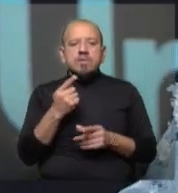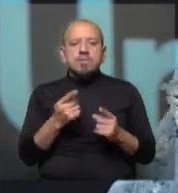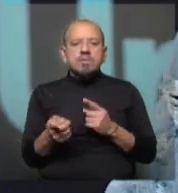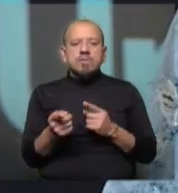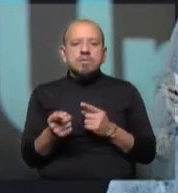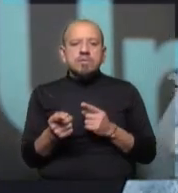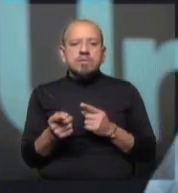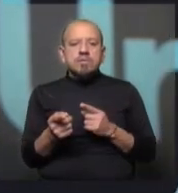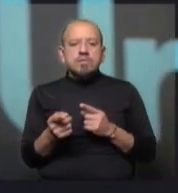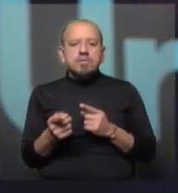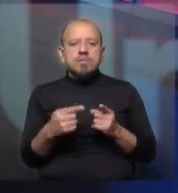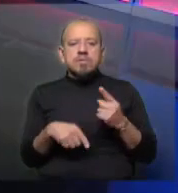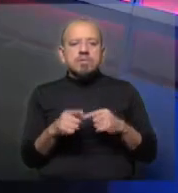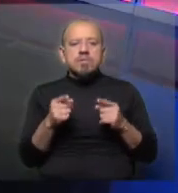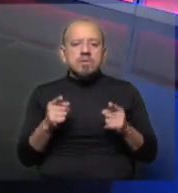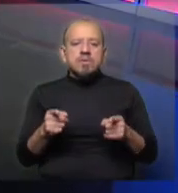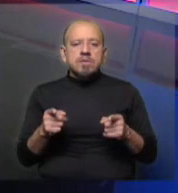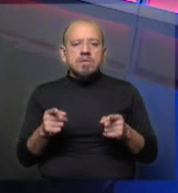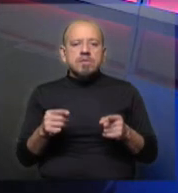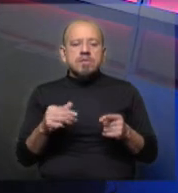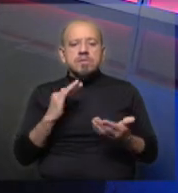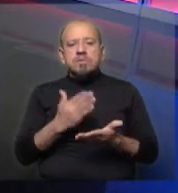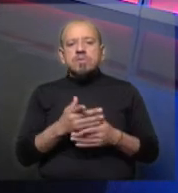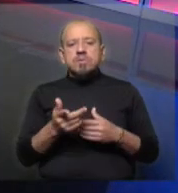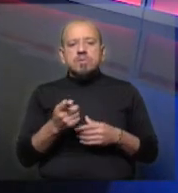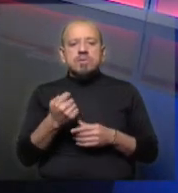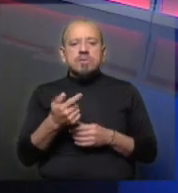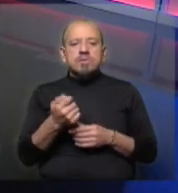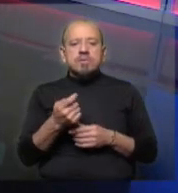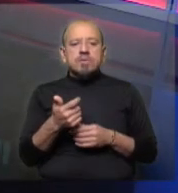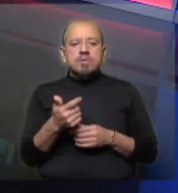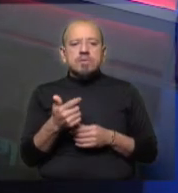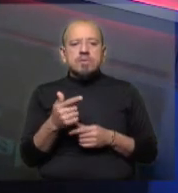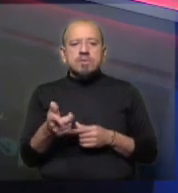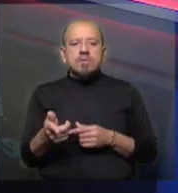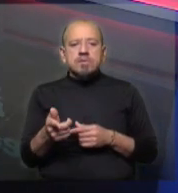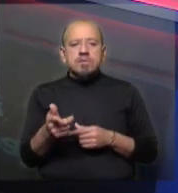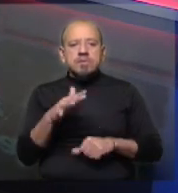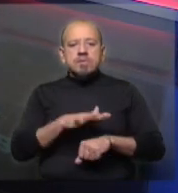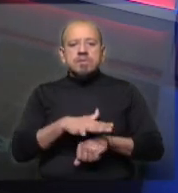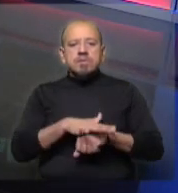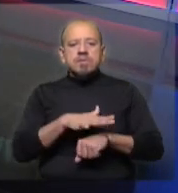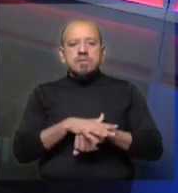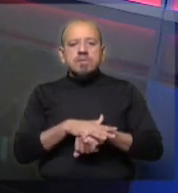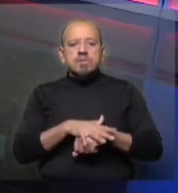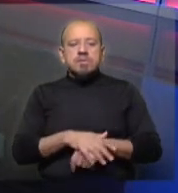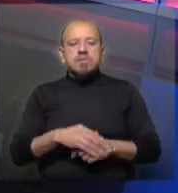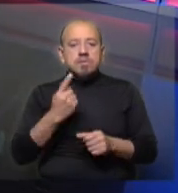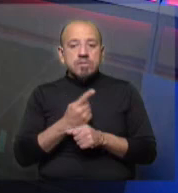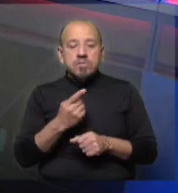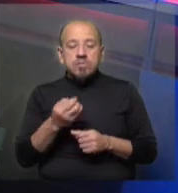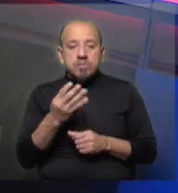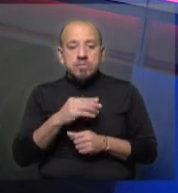poquito e este que estás diciendo vos que es el último el de Rivera es el que para vos también es como un momento bisagra Primero me imagino